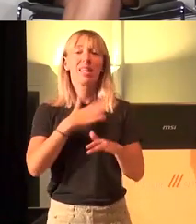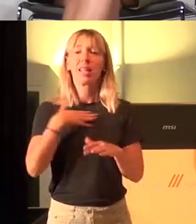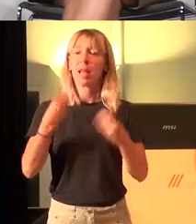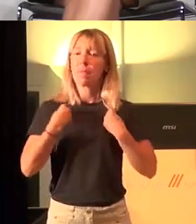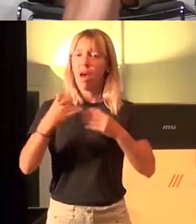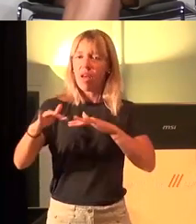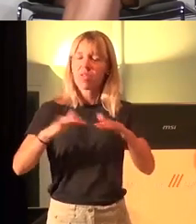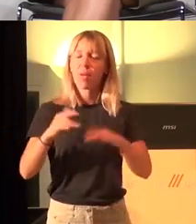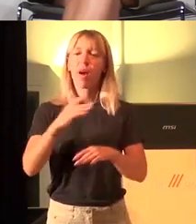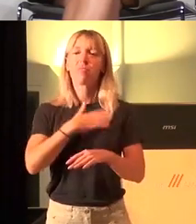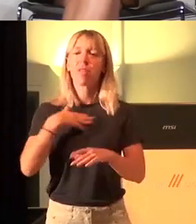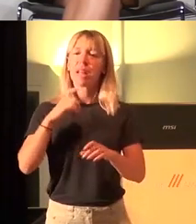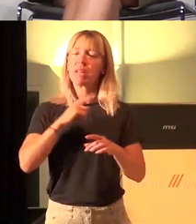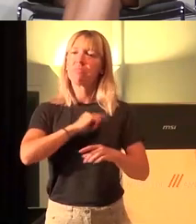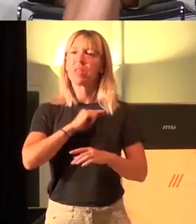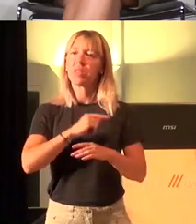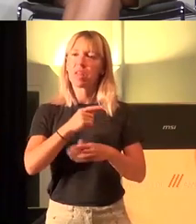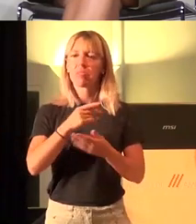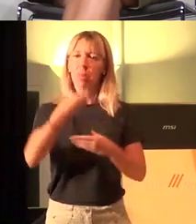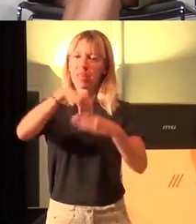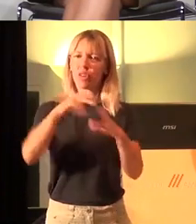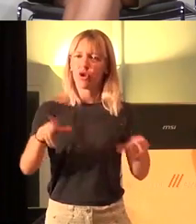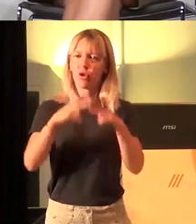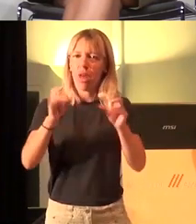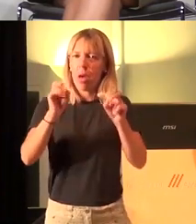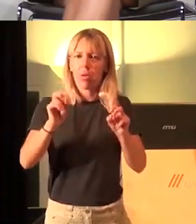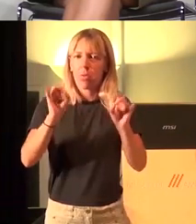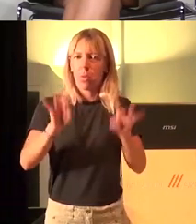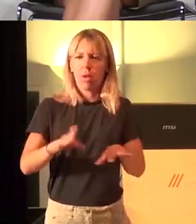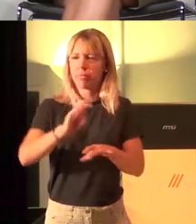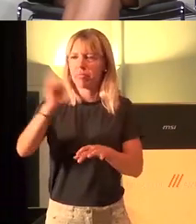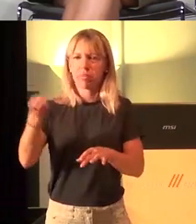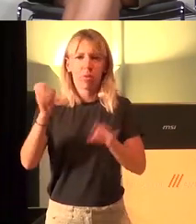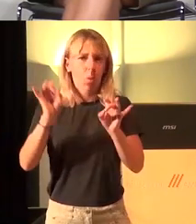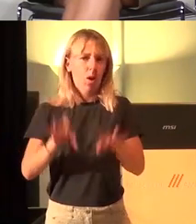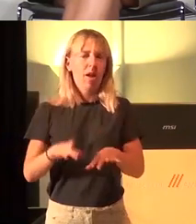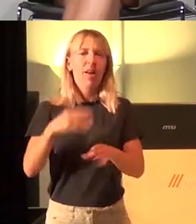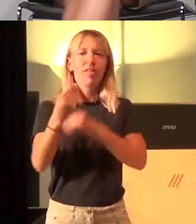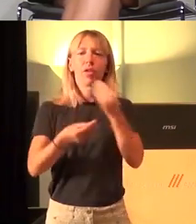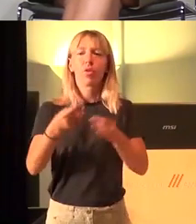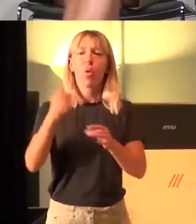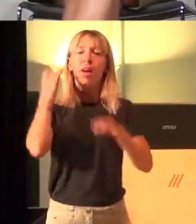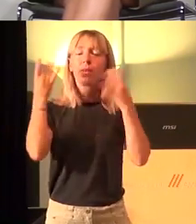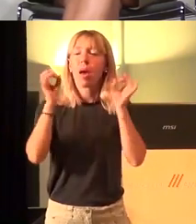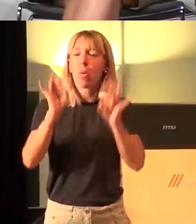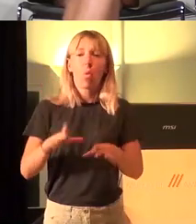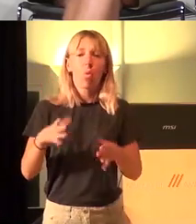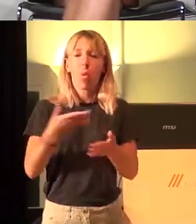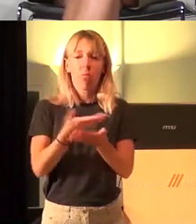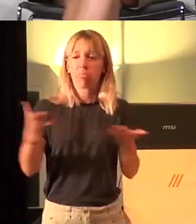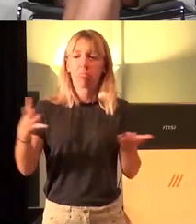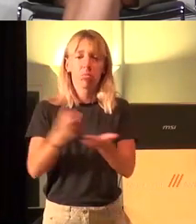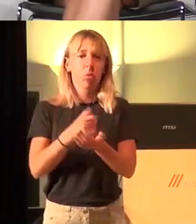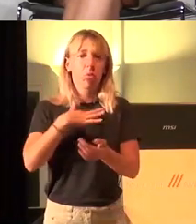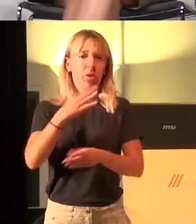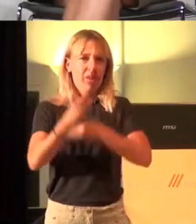una vida activa, que quiere sentirse parte de la sociedad como uno más y realizando actividades como podemos realizarlos cualquiera